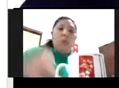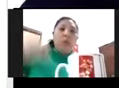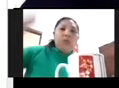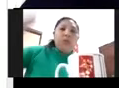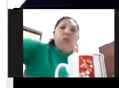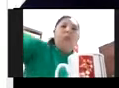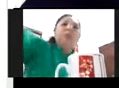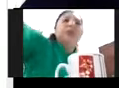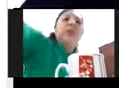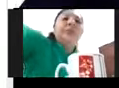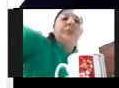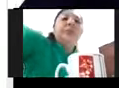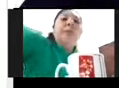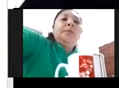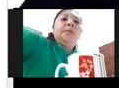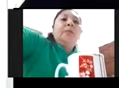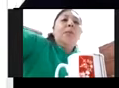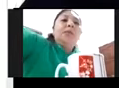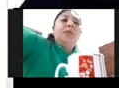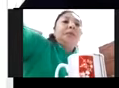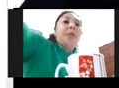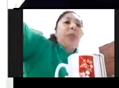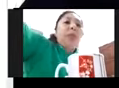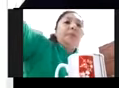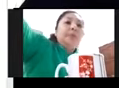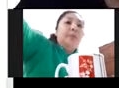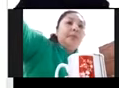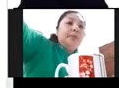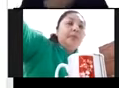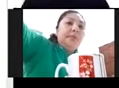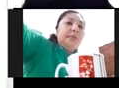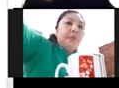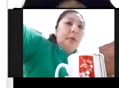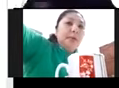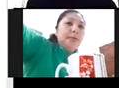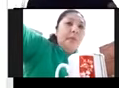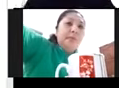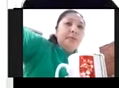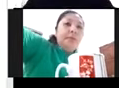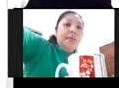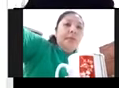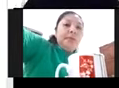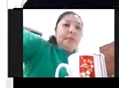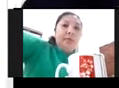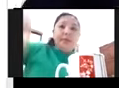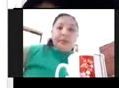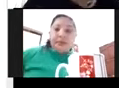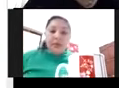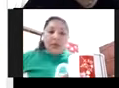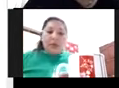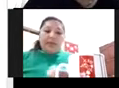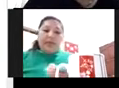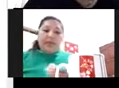efectiva de los actos de gobierno, no solamente en las contrataciones, de todos los tipos de actos de gobierno.